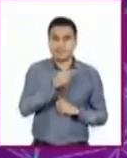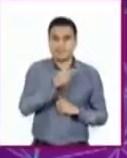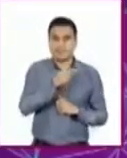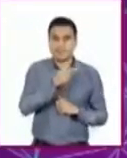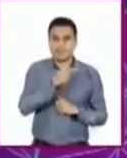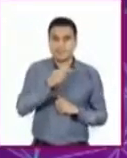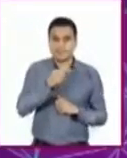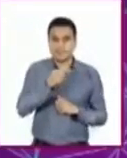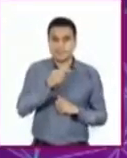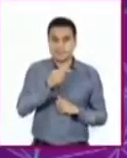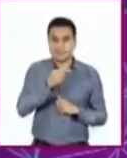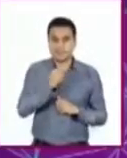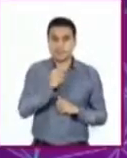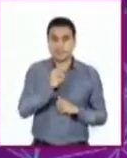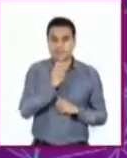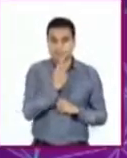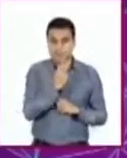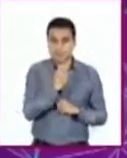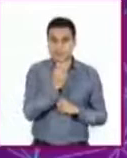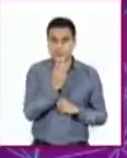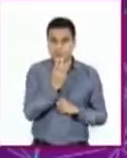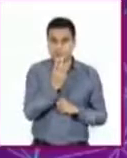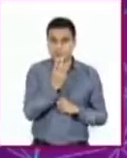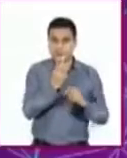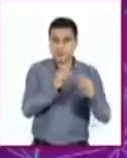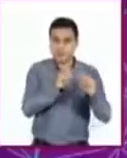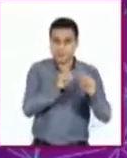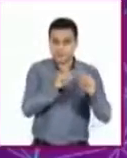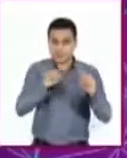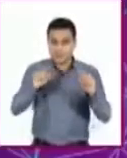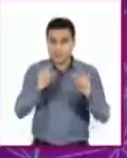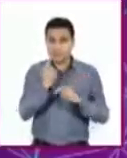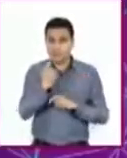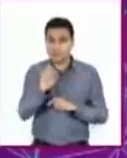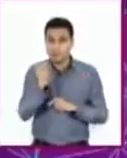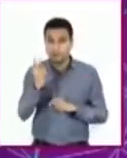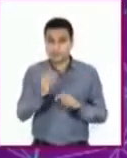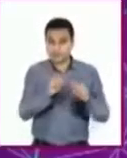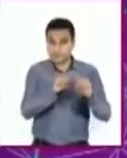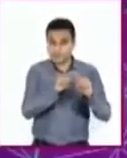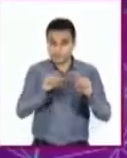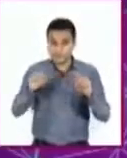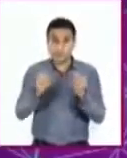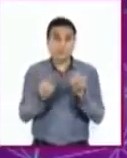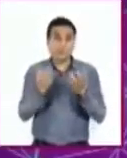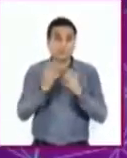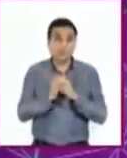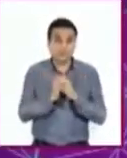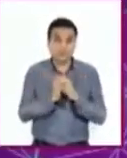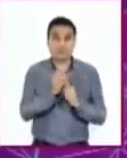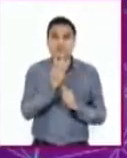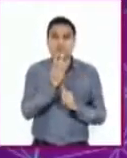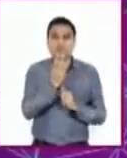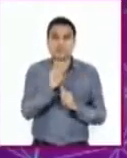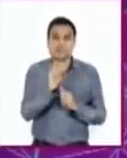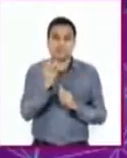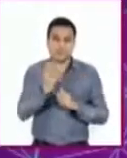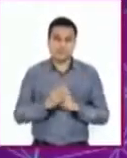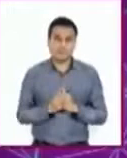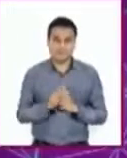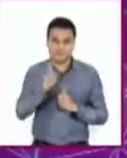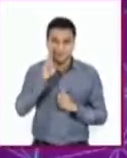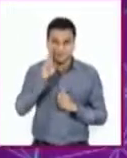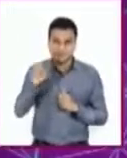existen 2 enteros 4 décimos de unidades positivas de distancia, como lo pueden ver en la recta